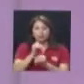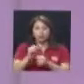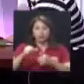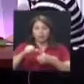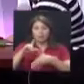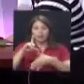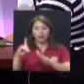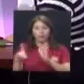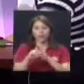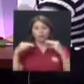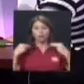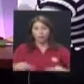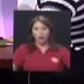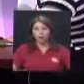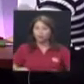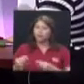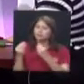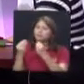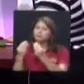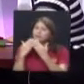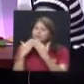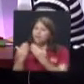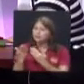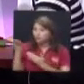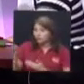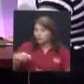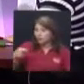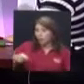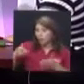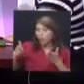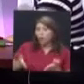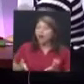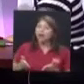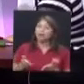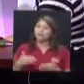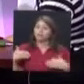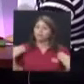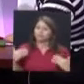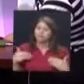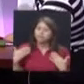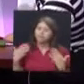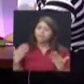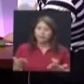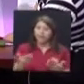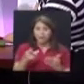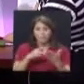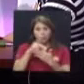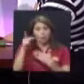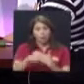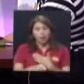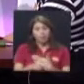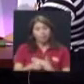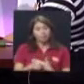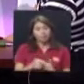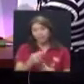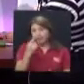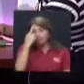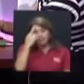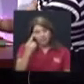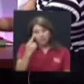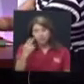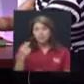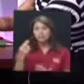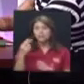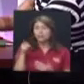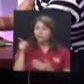humanos rosmery mil gracias usted es abogada y nos complace muchísimo en irreverencias que haya aceptado nuestra invitación mil gracias